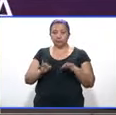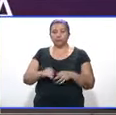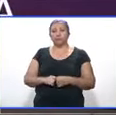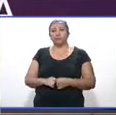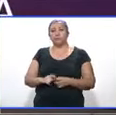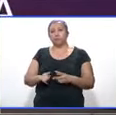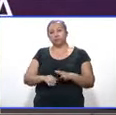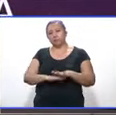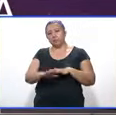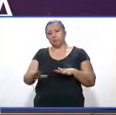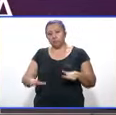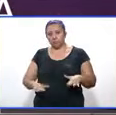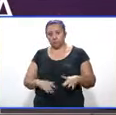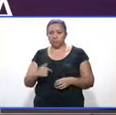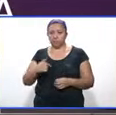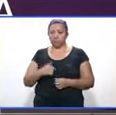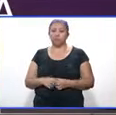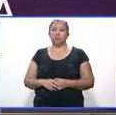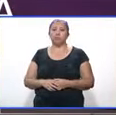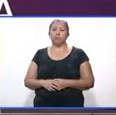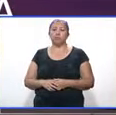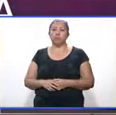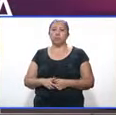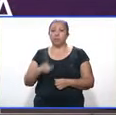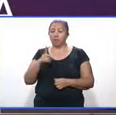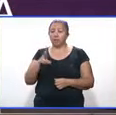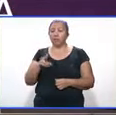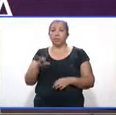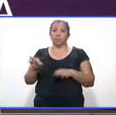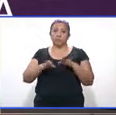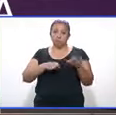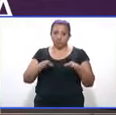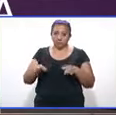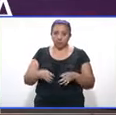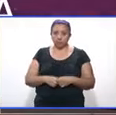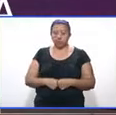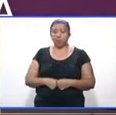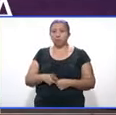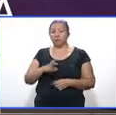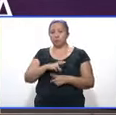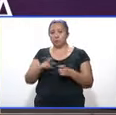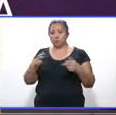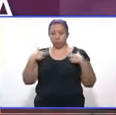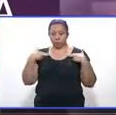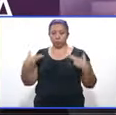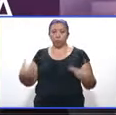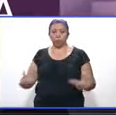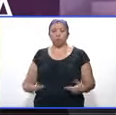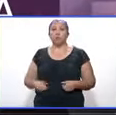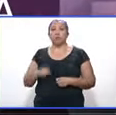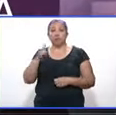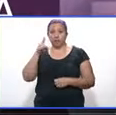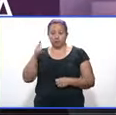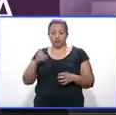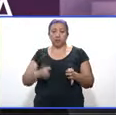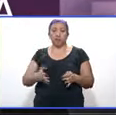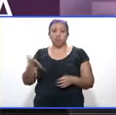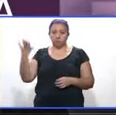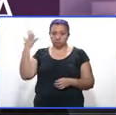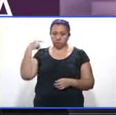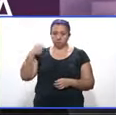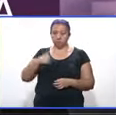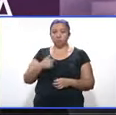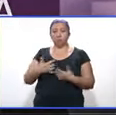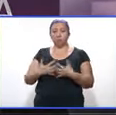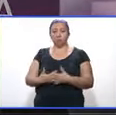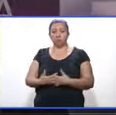empezó básicamente mi carrera en el tema laboral y en el tema de recursos humanos. Ahí también estuve en una